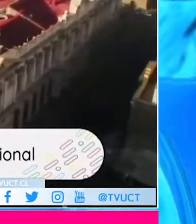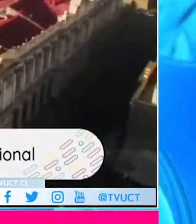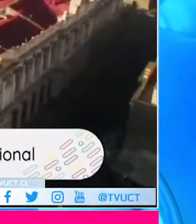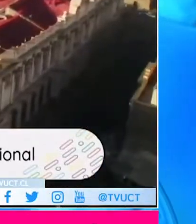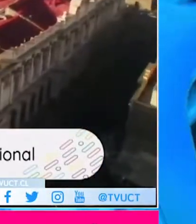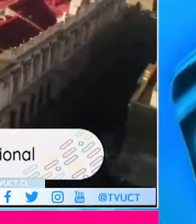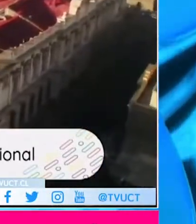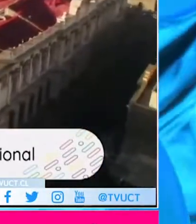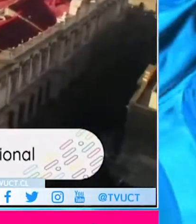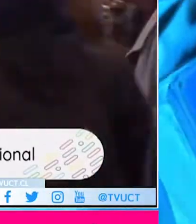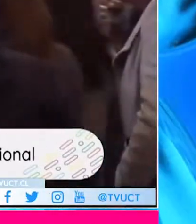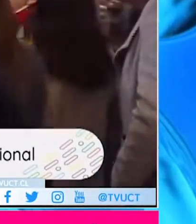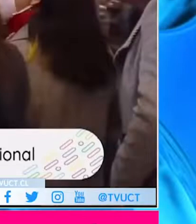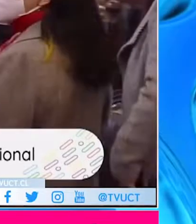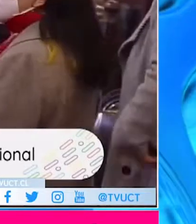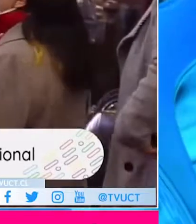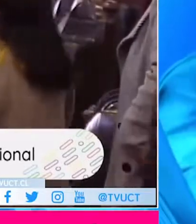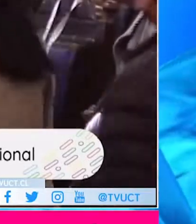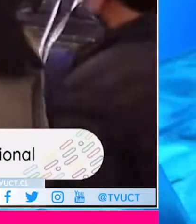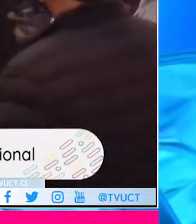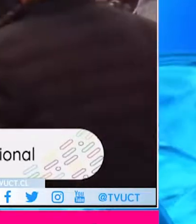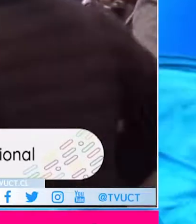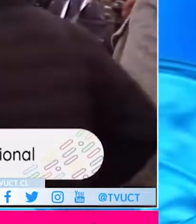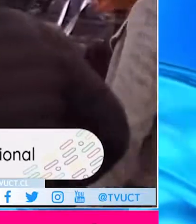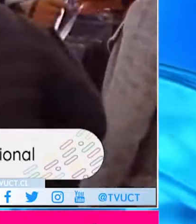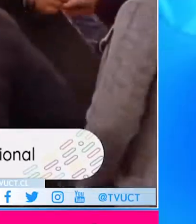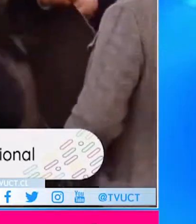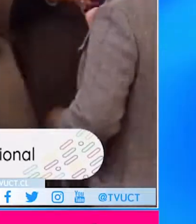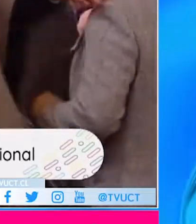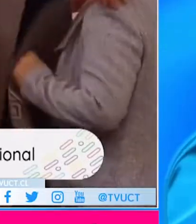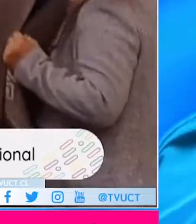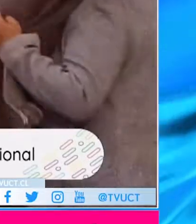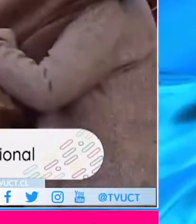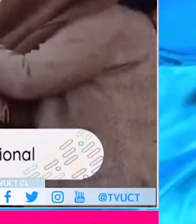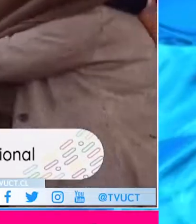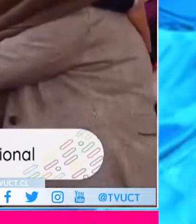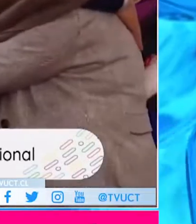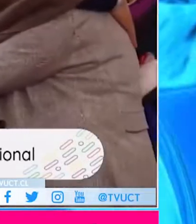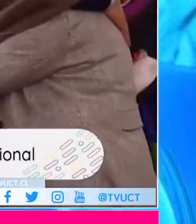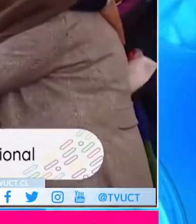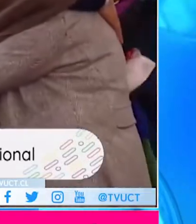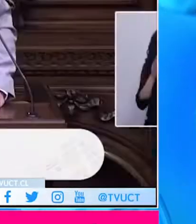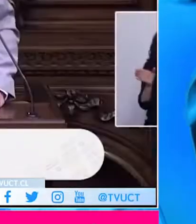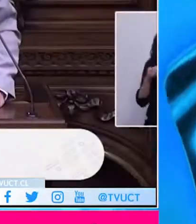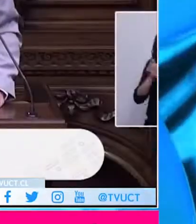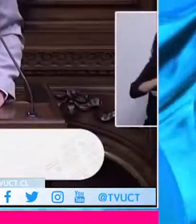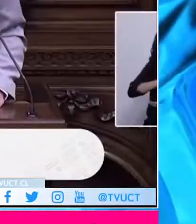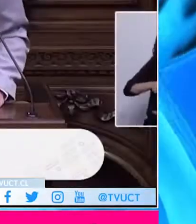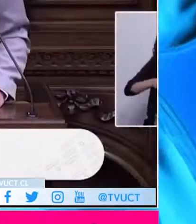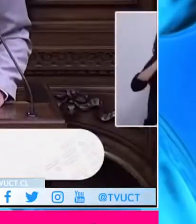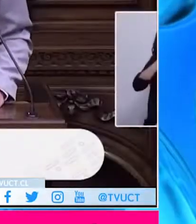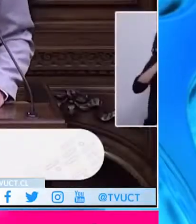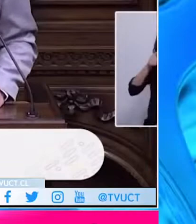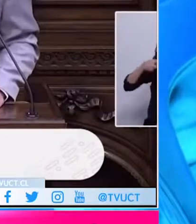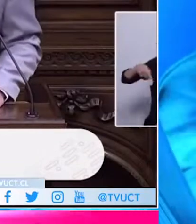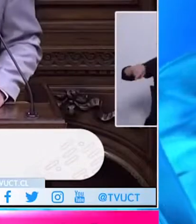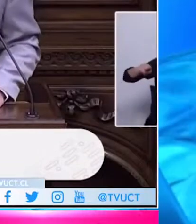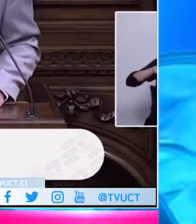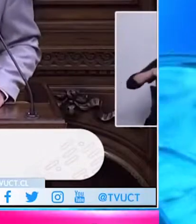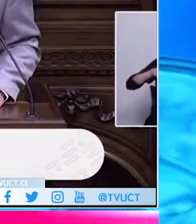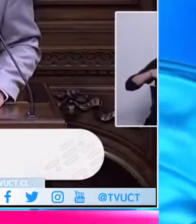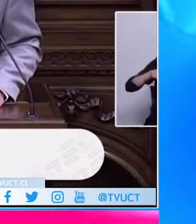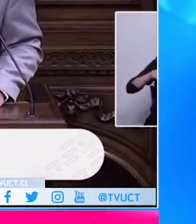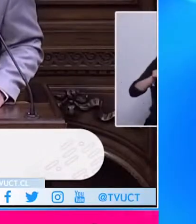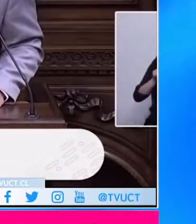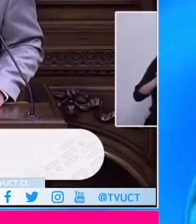críticas, de polémicas, de días buenos y otros no tanto? Cuéntenos un poquito más acerca de eso. Mira, fue un trabajo muy